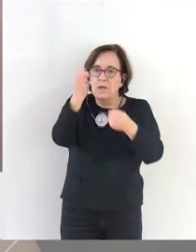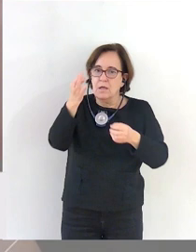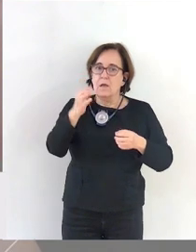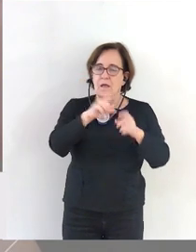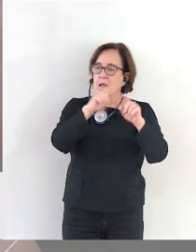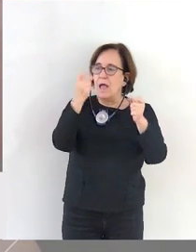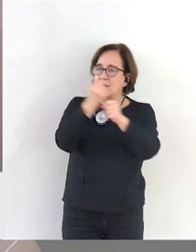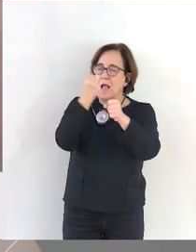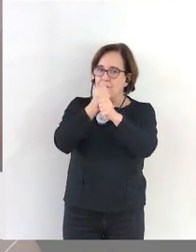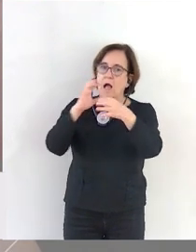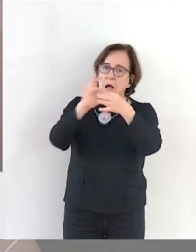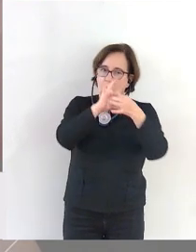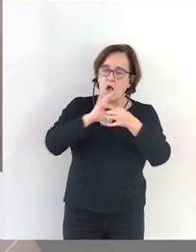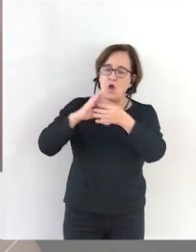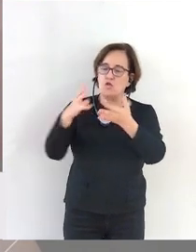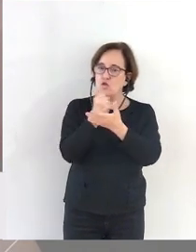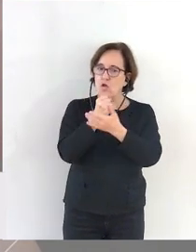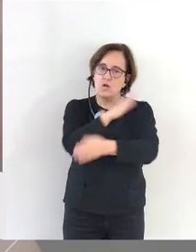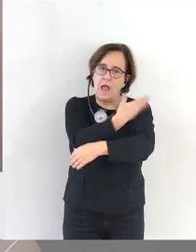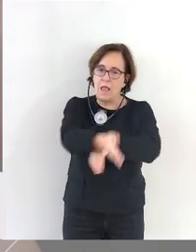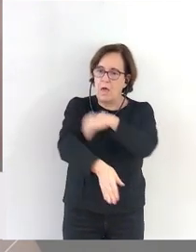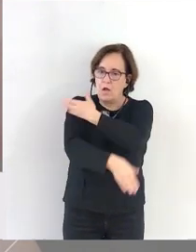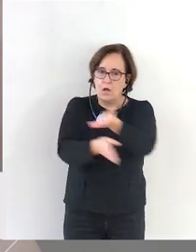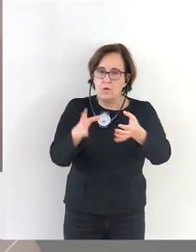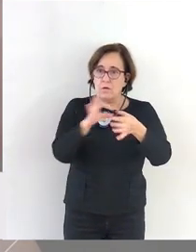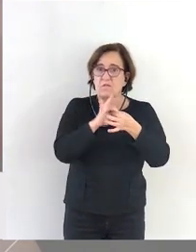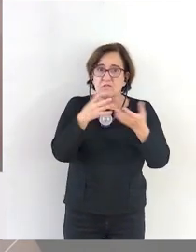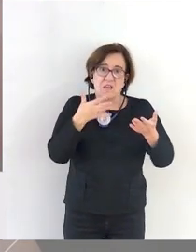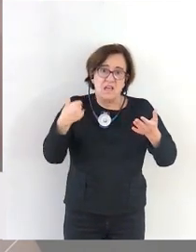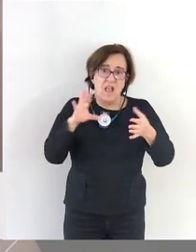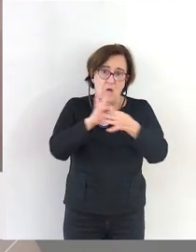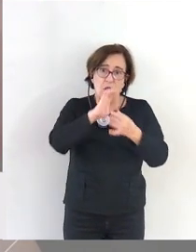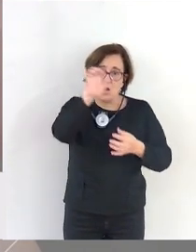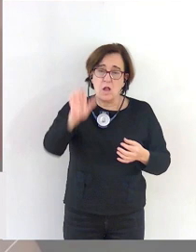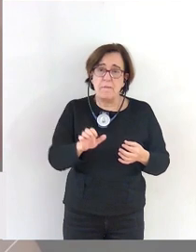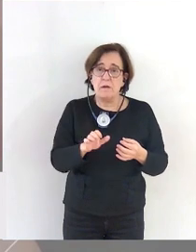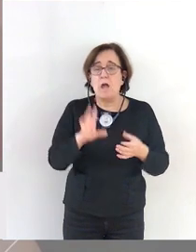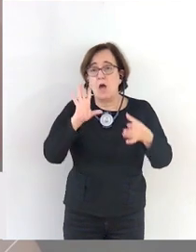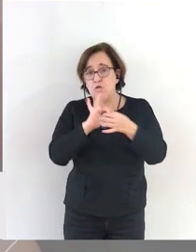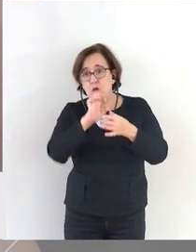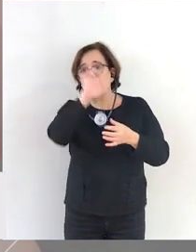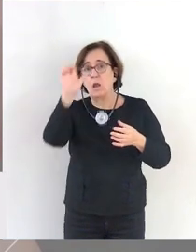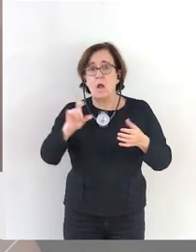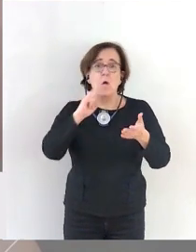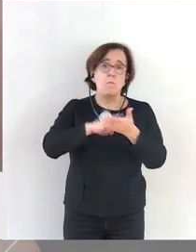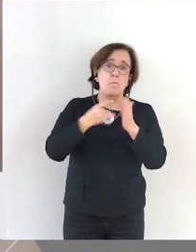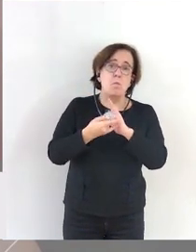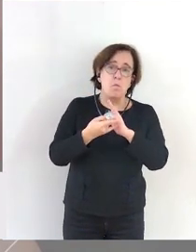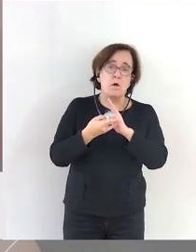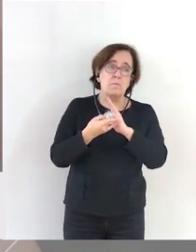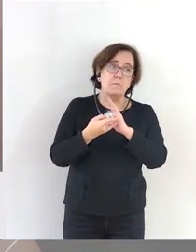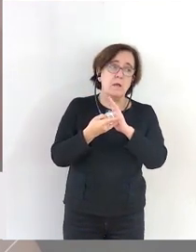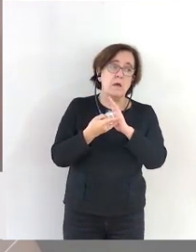trabajar todos de la mano como quiere la Unión Europea creo la Unión Europea Tiene un plan muy